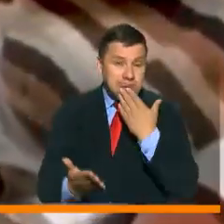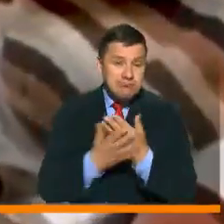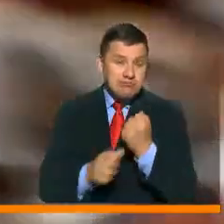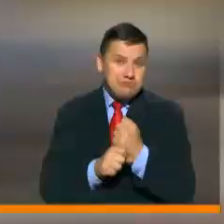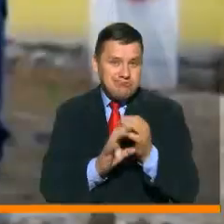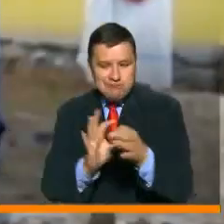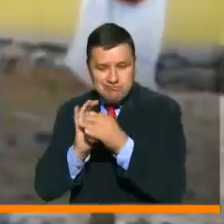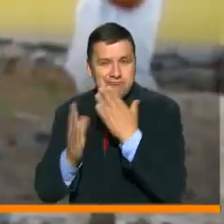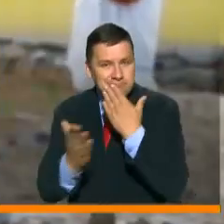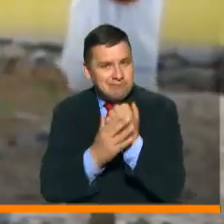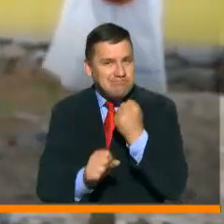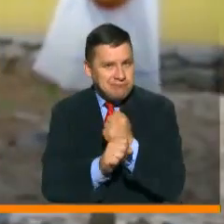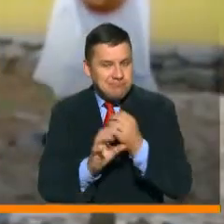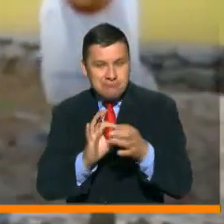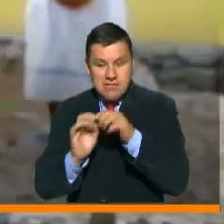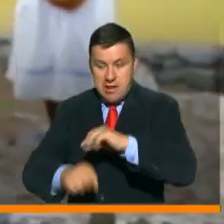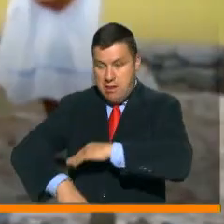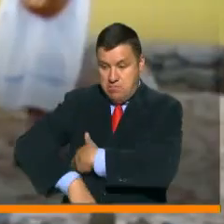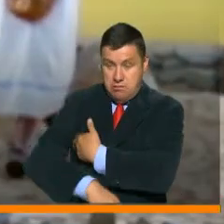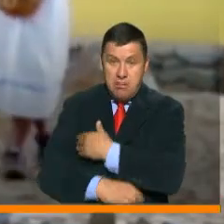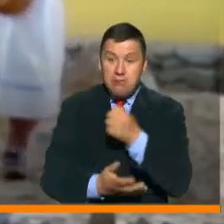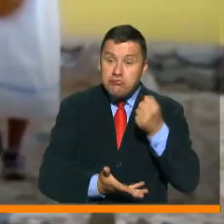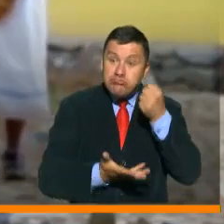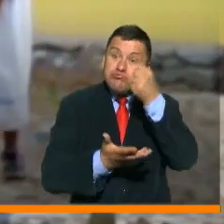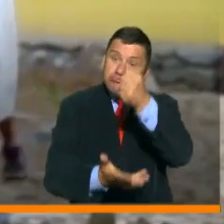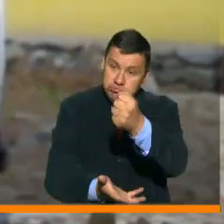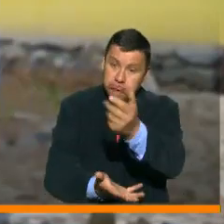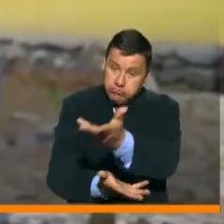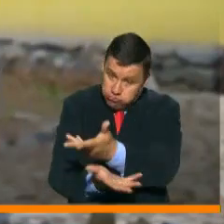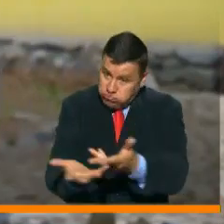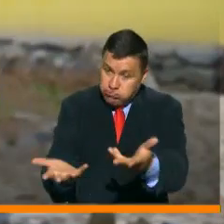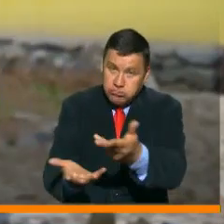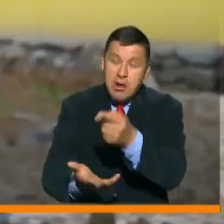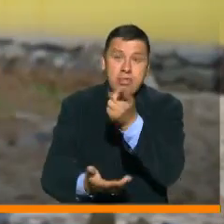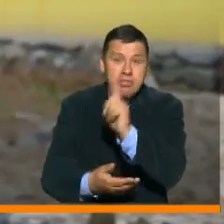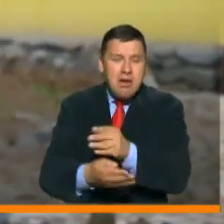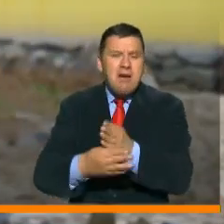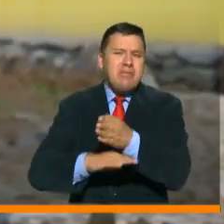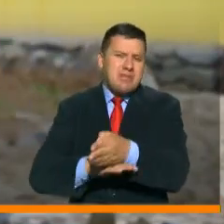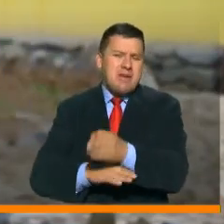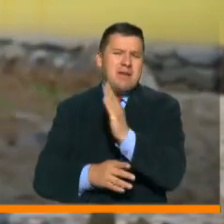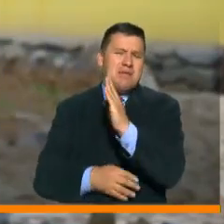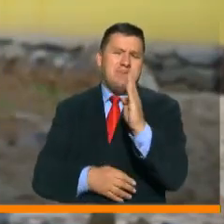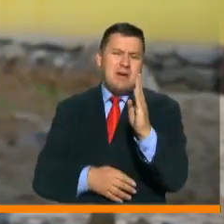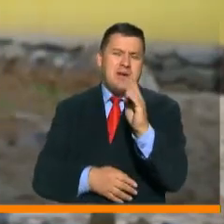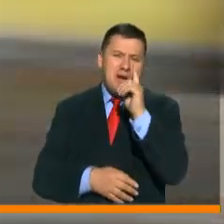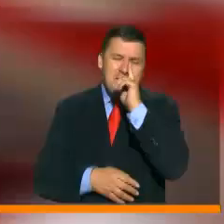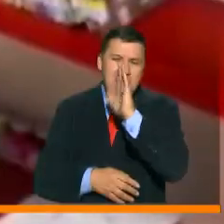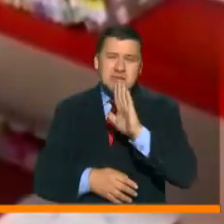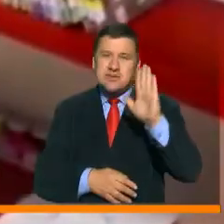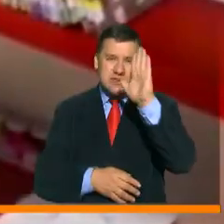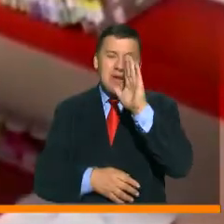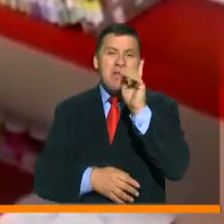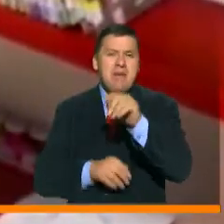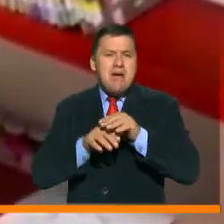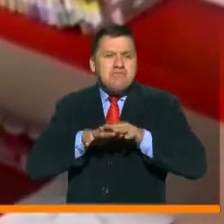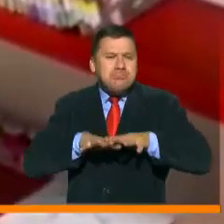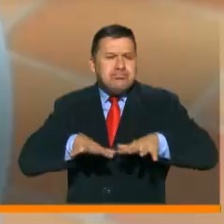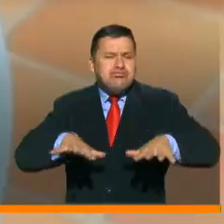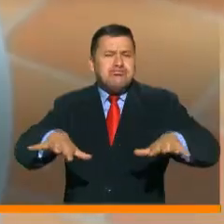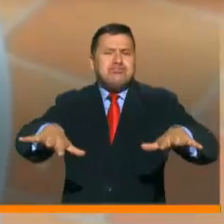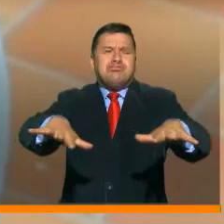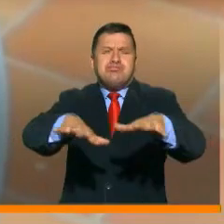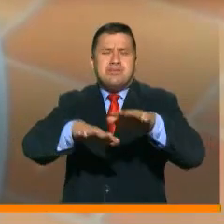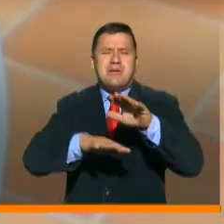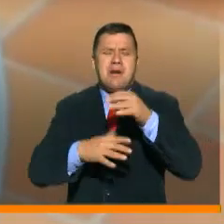trabajo en equipo aquí el ministerio de cultura puso recursos importantes particularmente a través de la biblioteca nacional y su red de bibliotecas de la